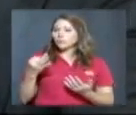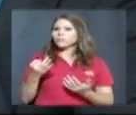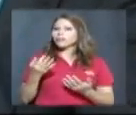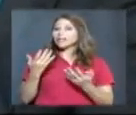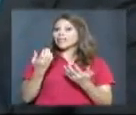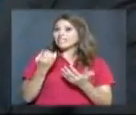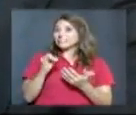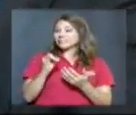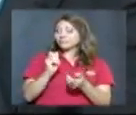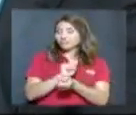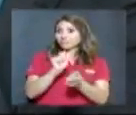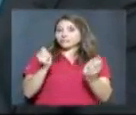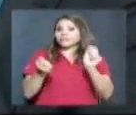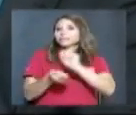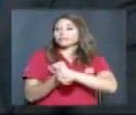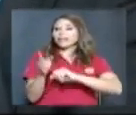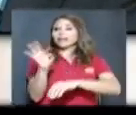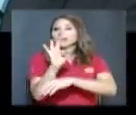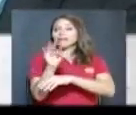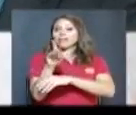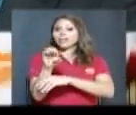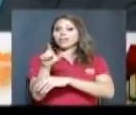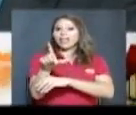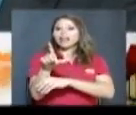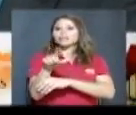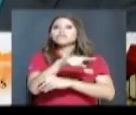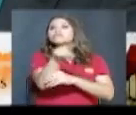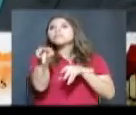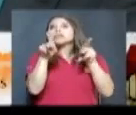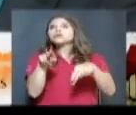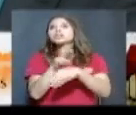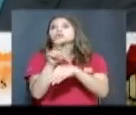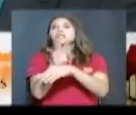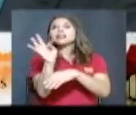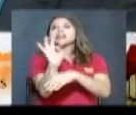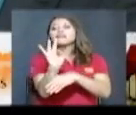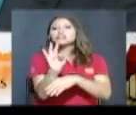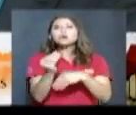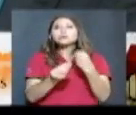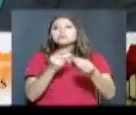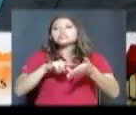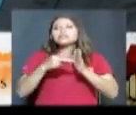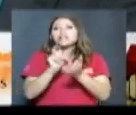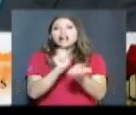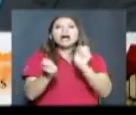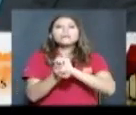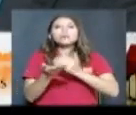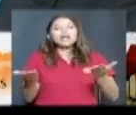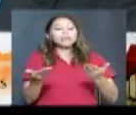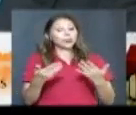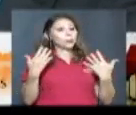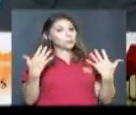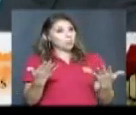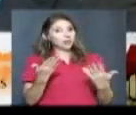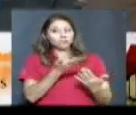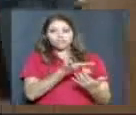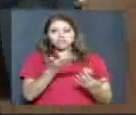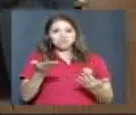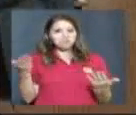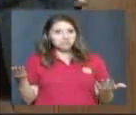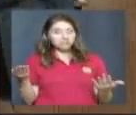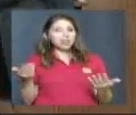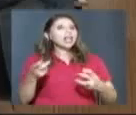la digitalización para el consumidor específicamente? Bueno, don Malo, y también obviamente don Marvin, don Pablo, don Germán,